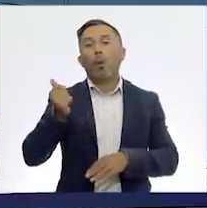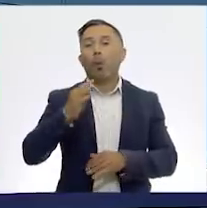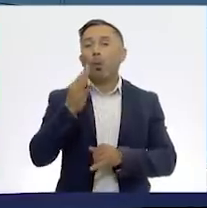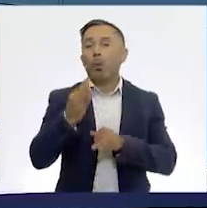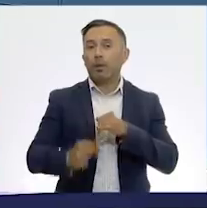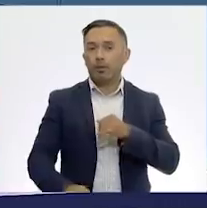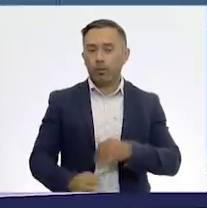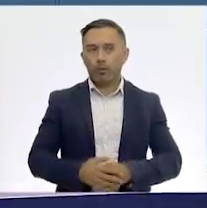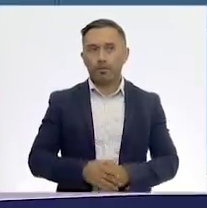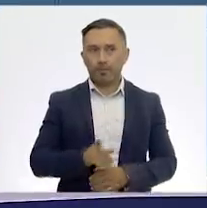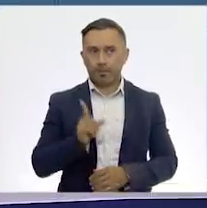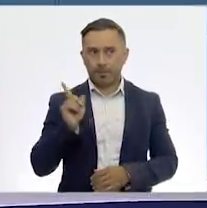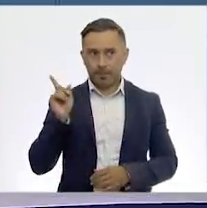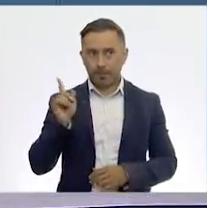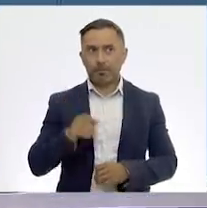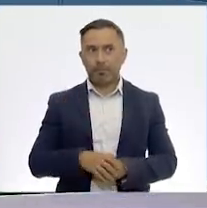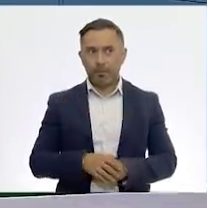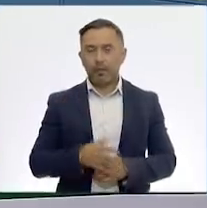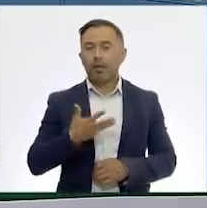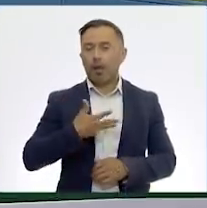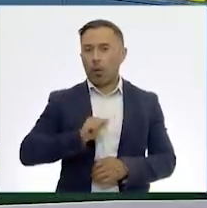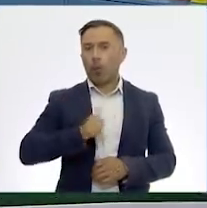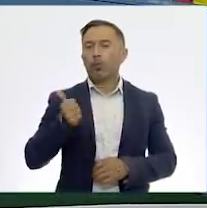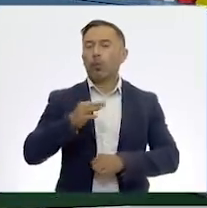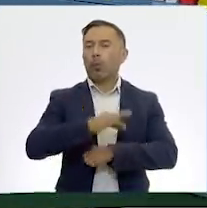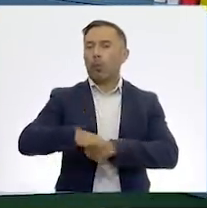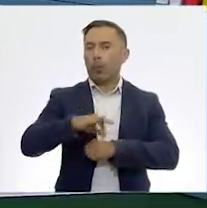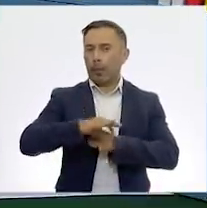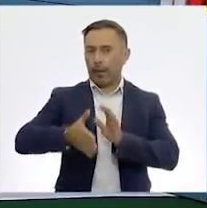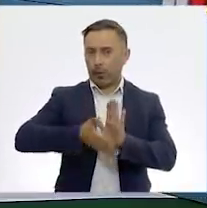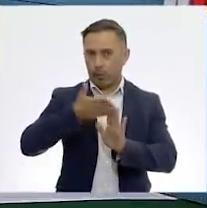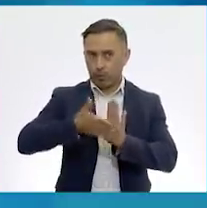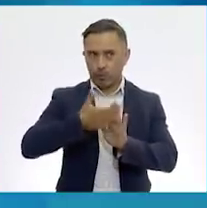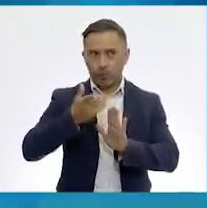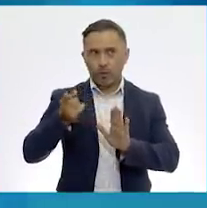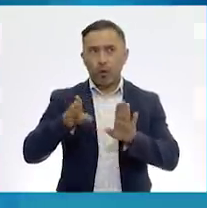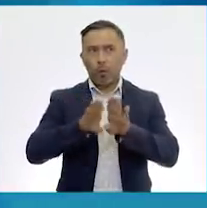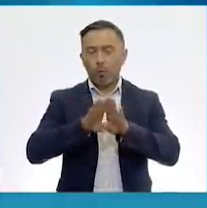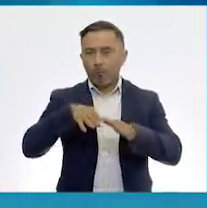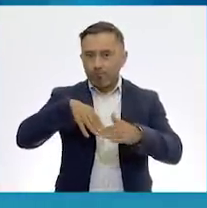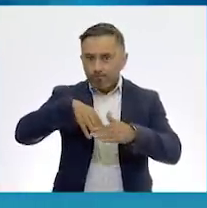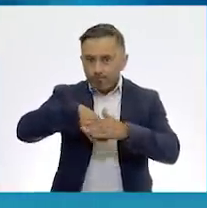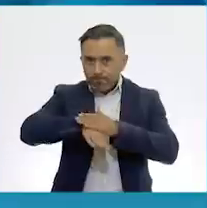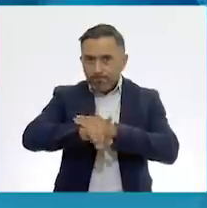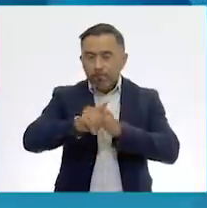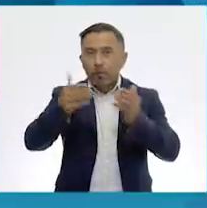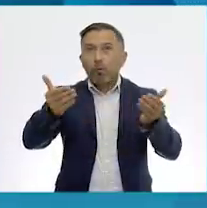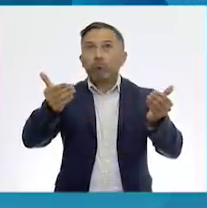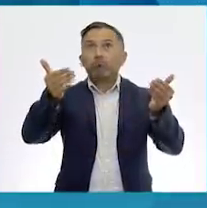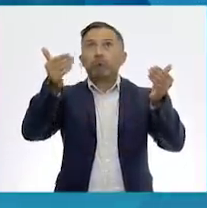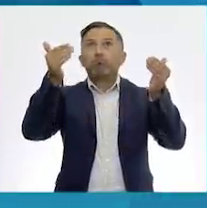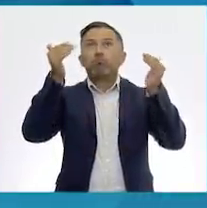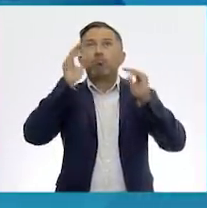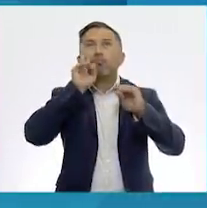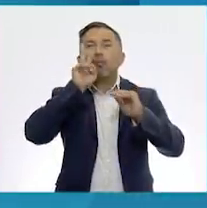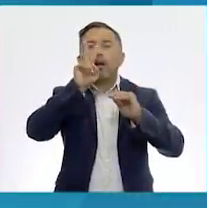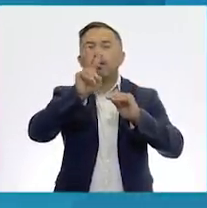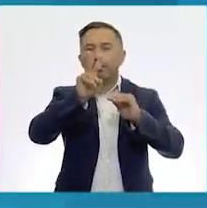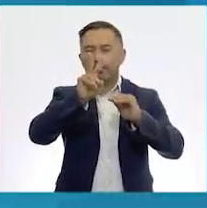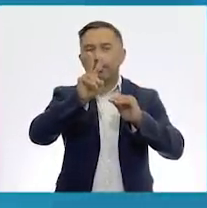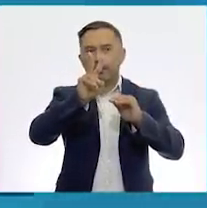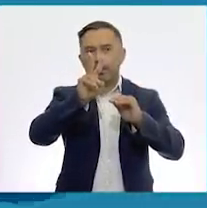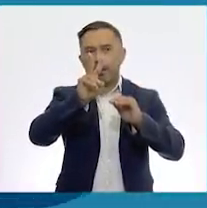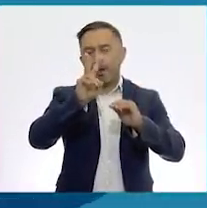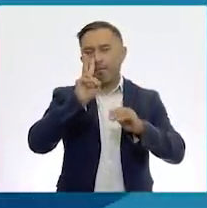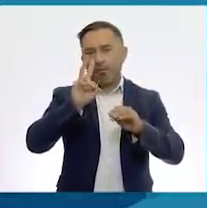otra construcción arquitectónica que es un planetario, que igual está muy claro que es